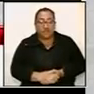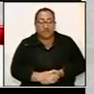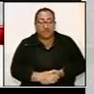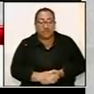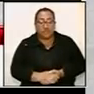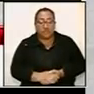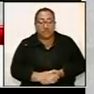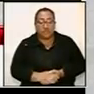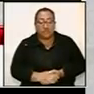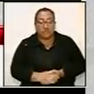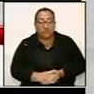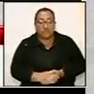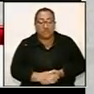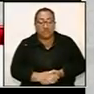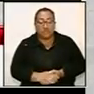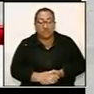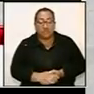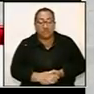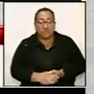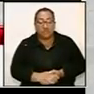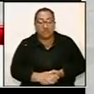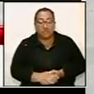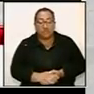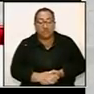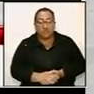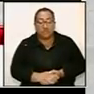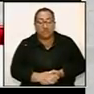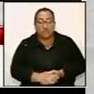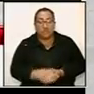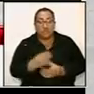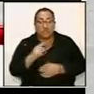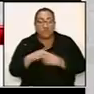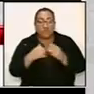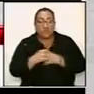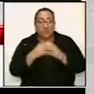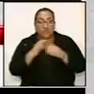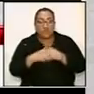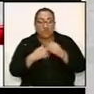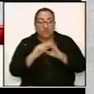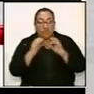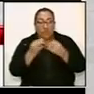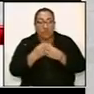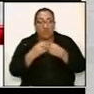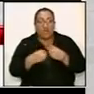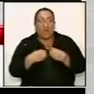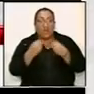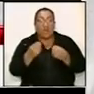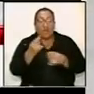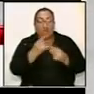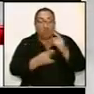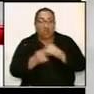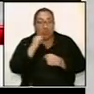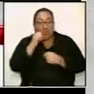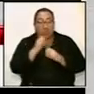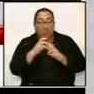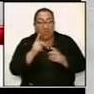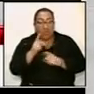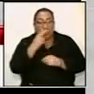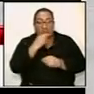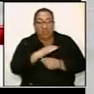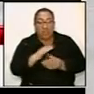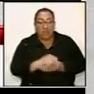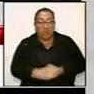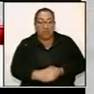el 30%, y de ese 30% no estamos seguros si las familias le dan de consumir diario a los